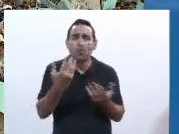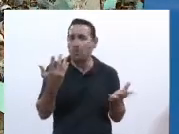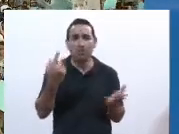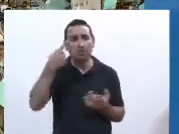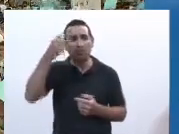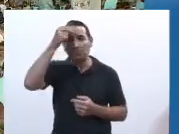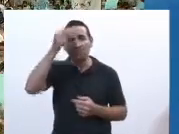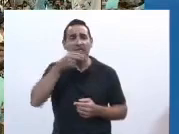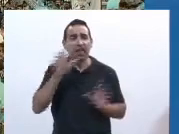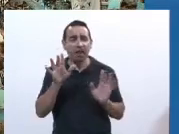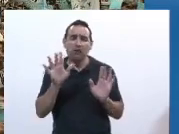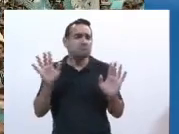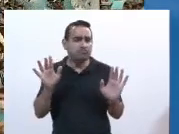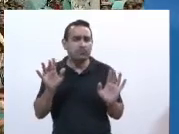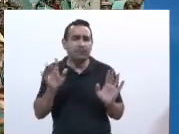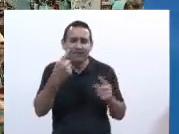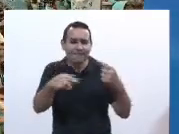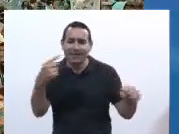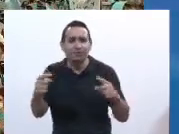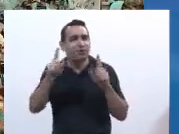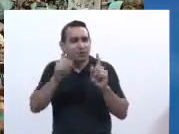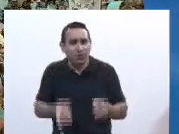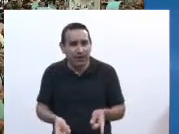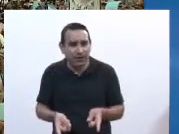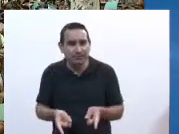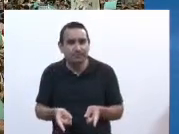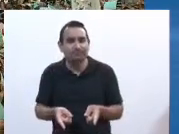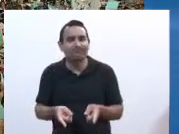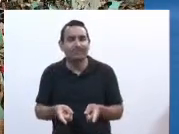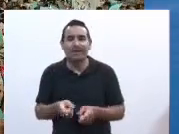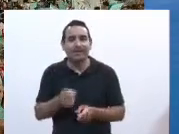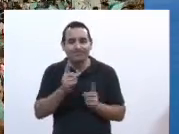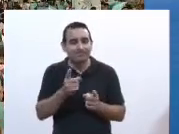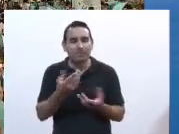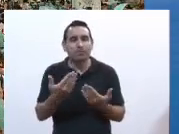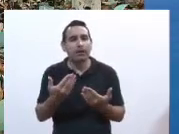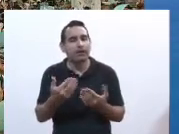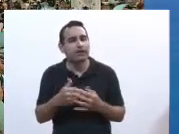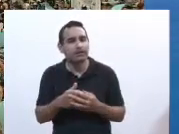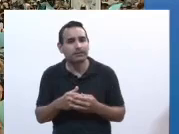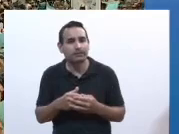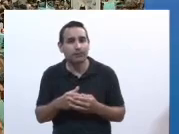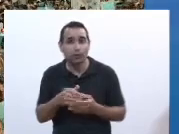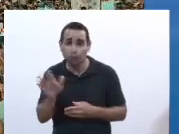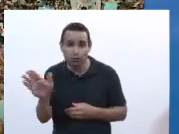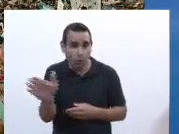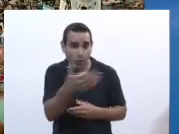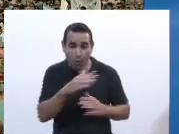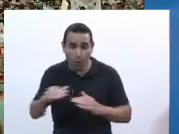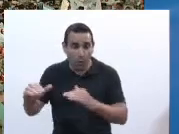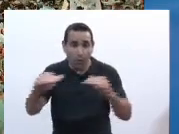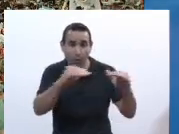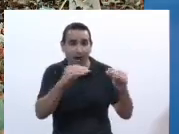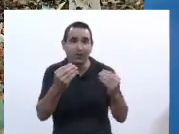cosas, la única cosa que iguala y que genera la misma posibilidad a todos es la